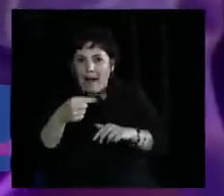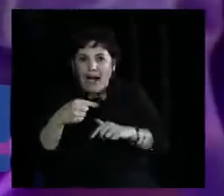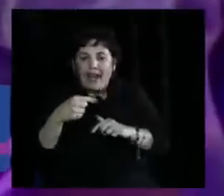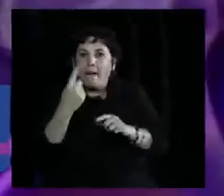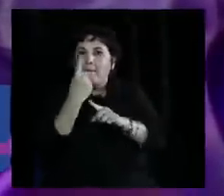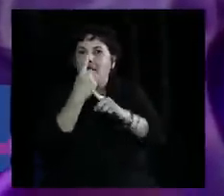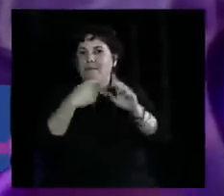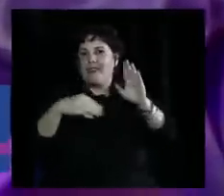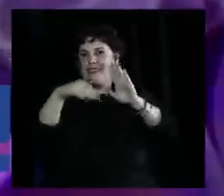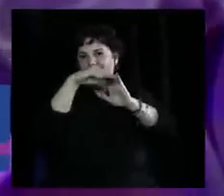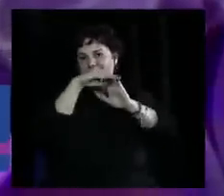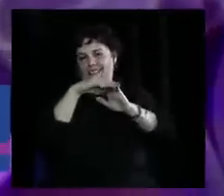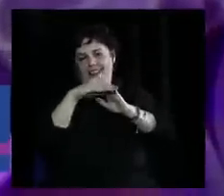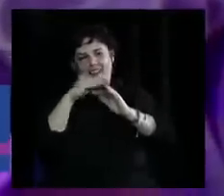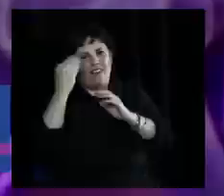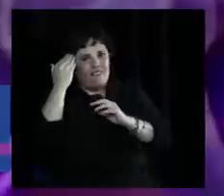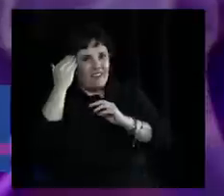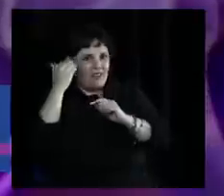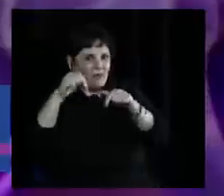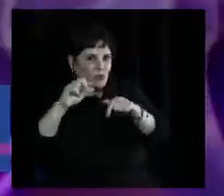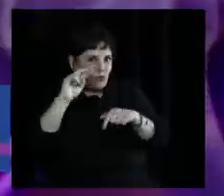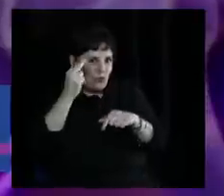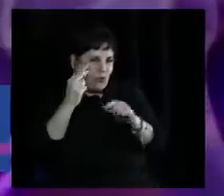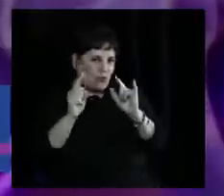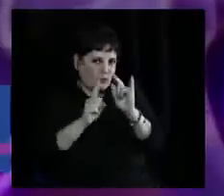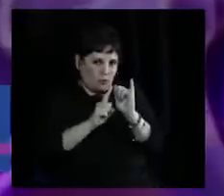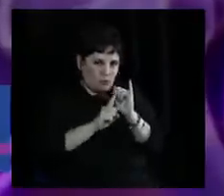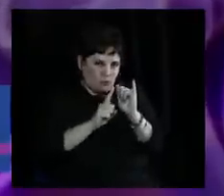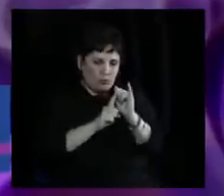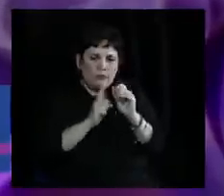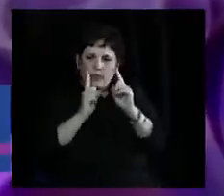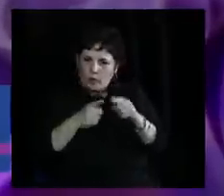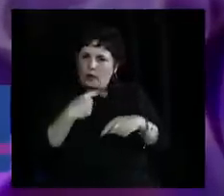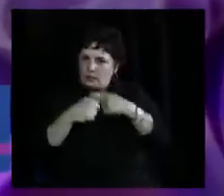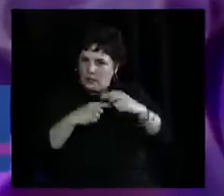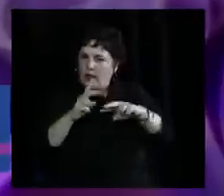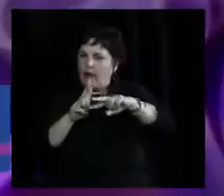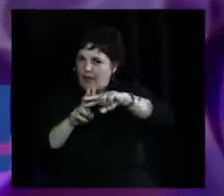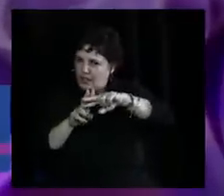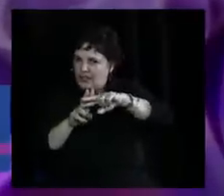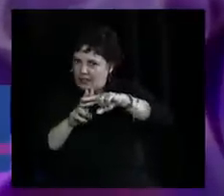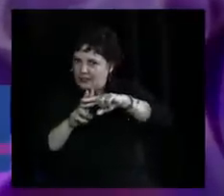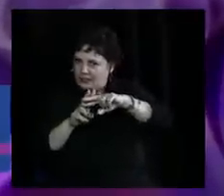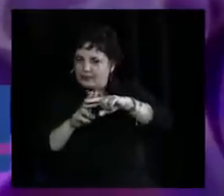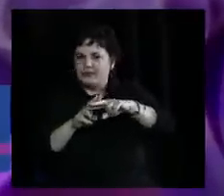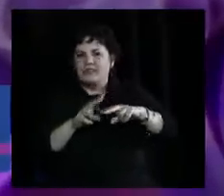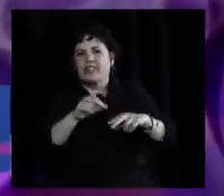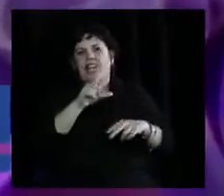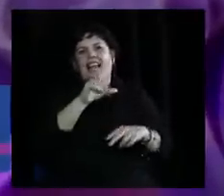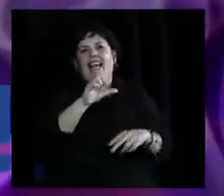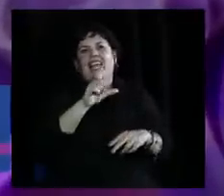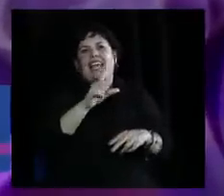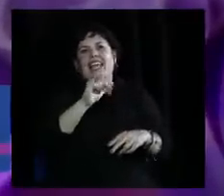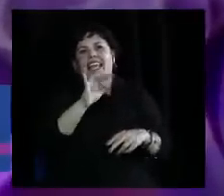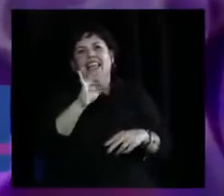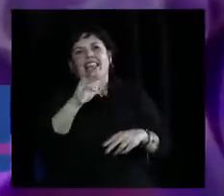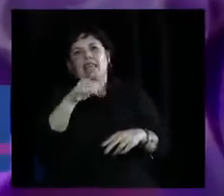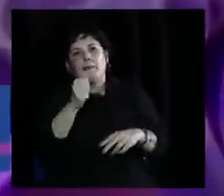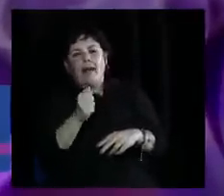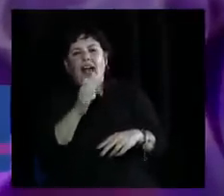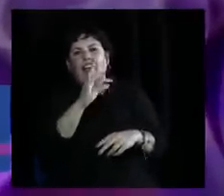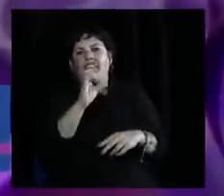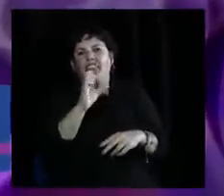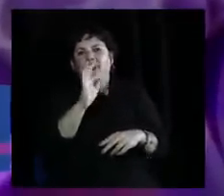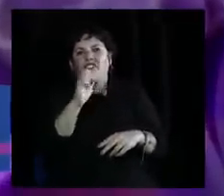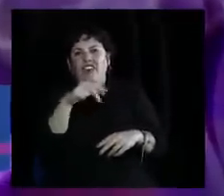primera tendencia en redes sociales de Uruguay. Pero igual sigan poniendo el hashtag, Legítima Defensa, para sostener esta tendencia a lo